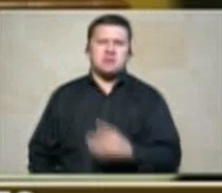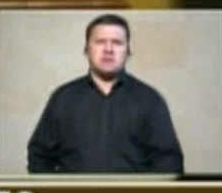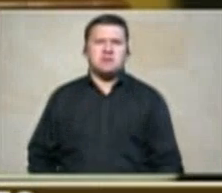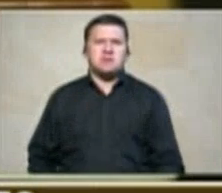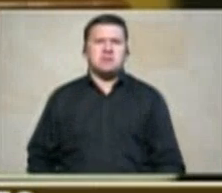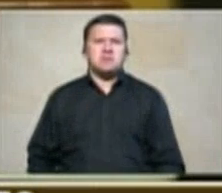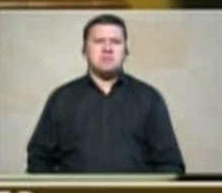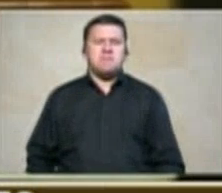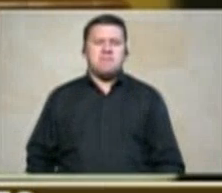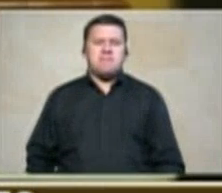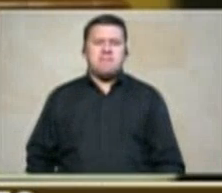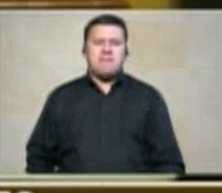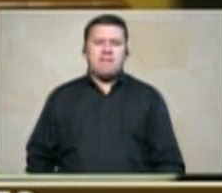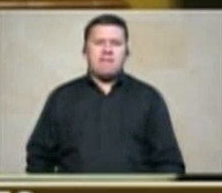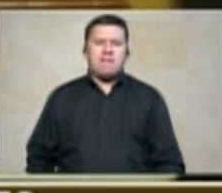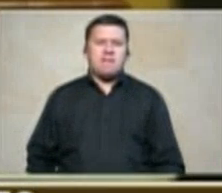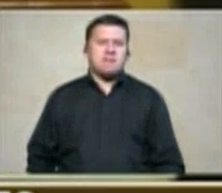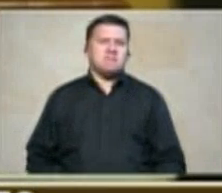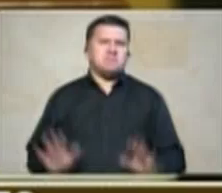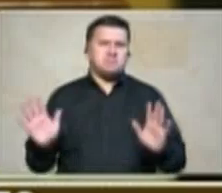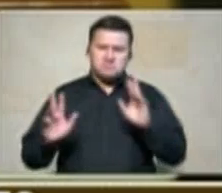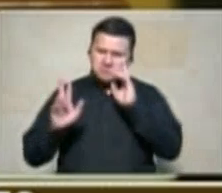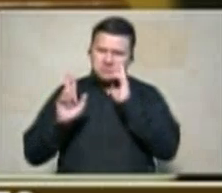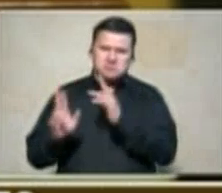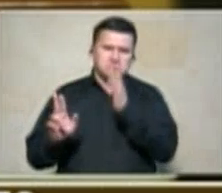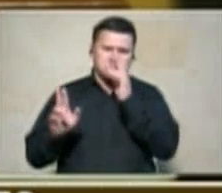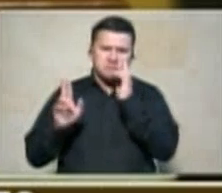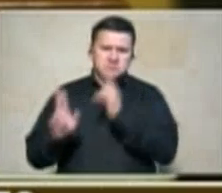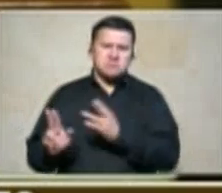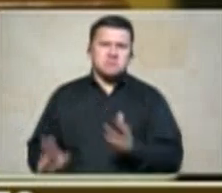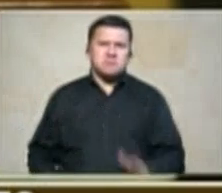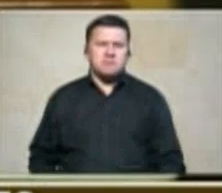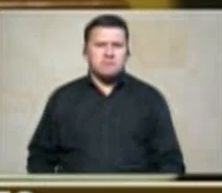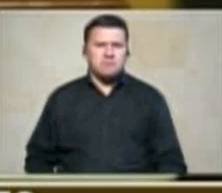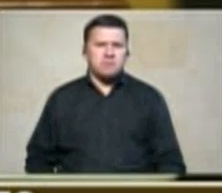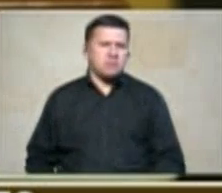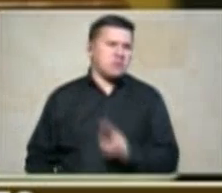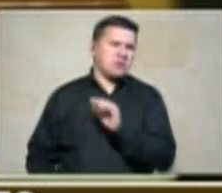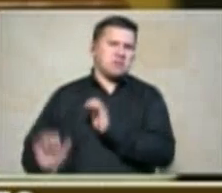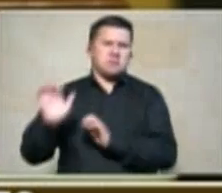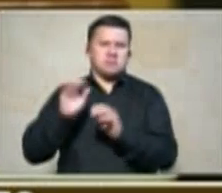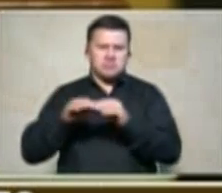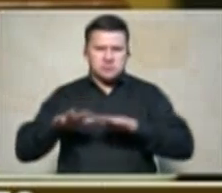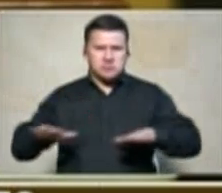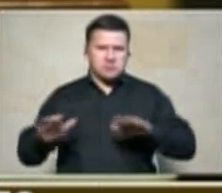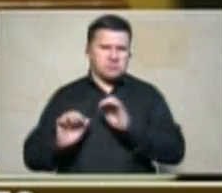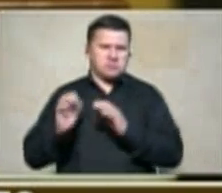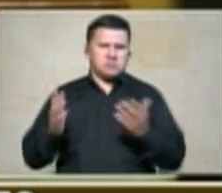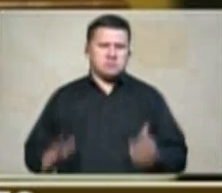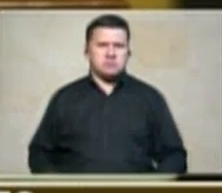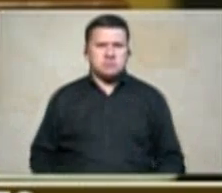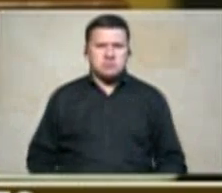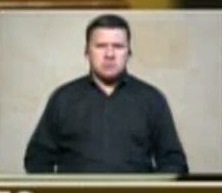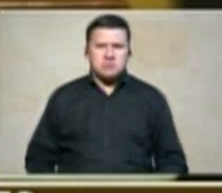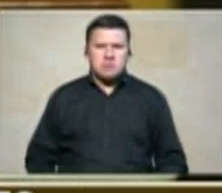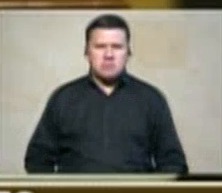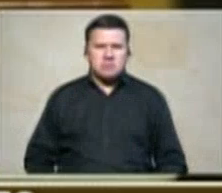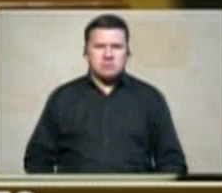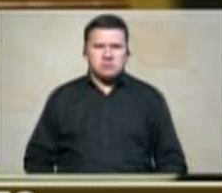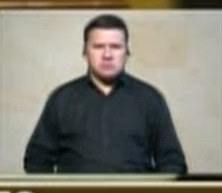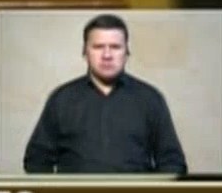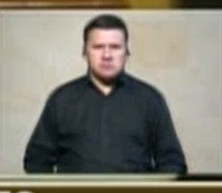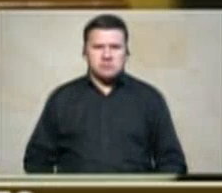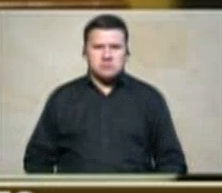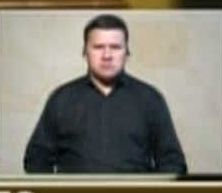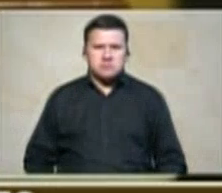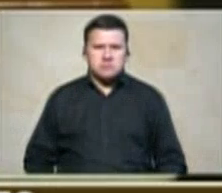no se le reconoció o se le negó la restitución a unos reclamantes. A unos reclamantes de las FARC, entre otras